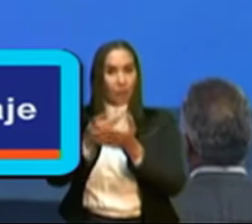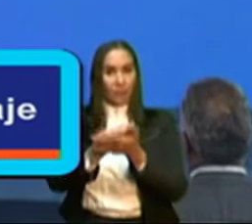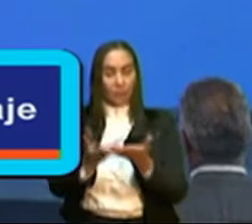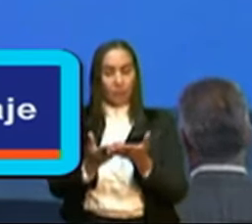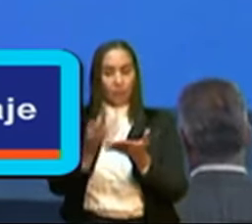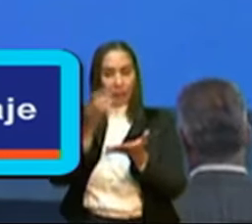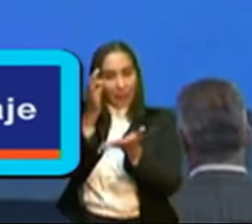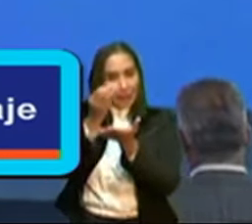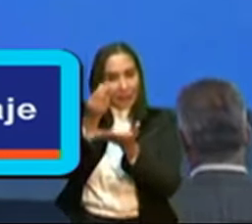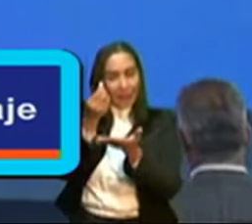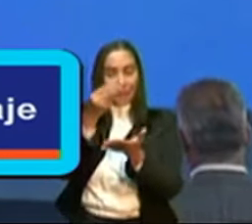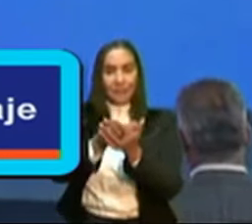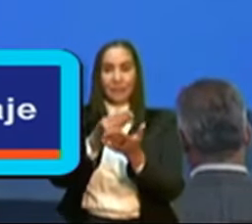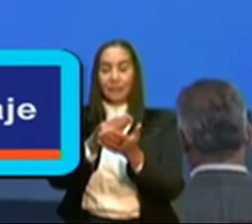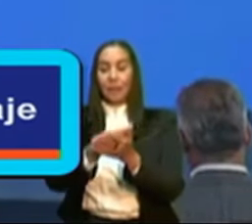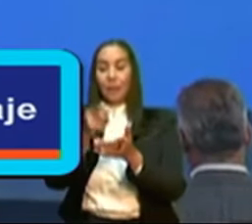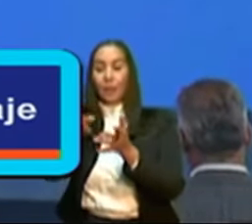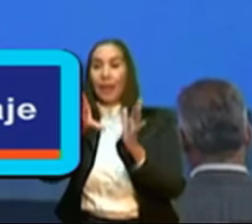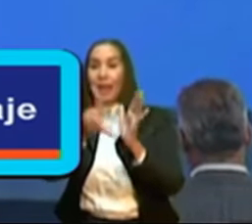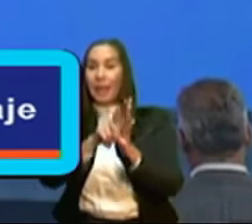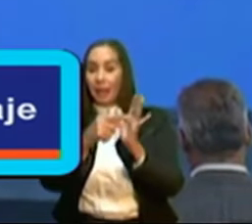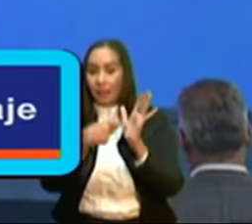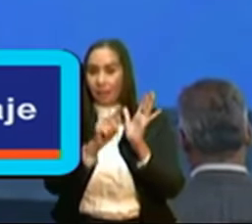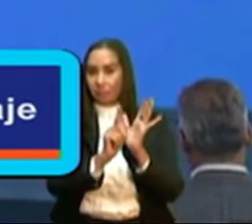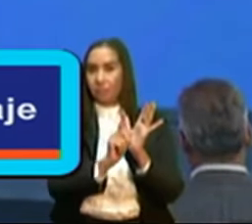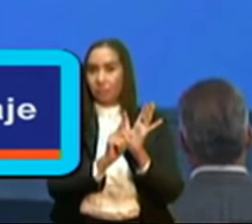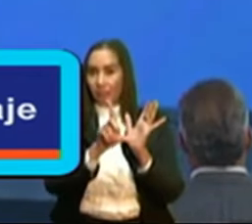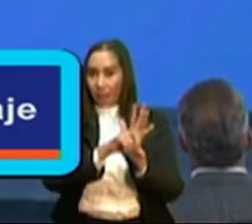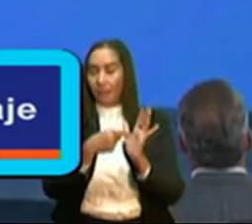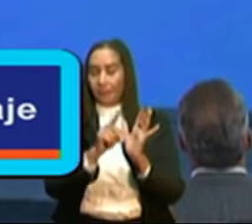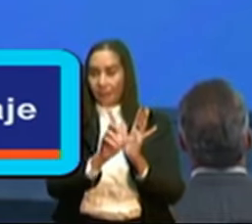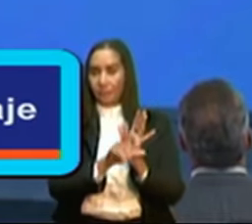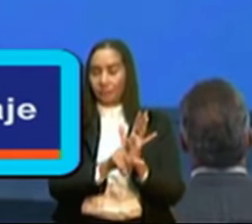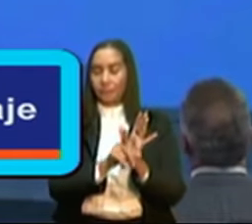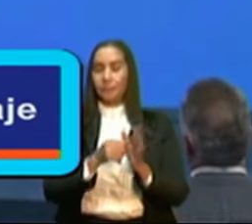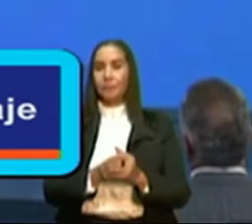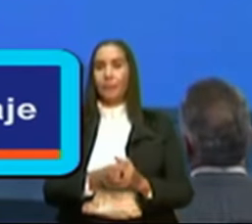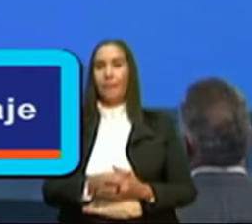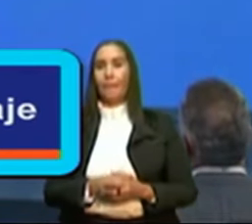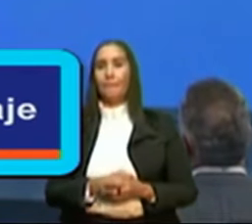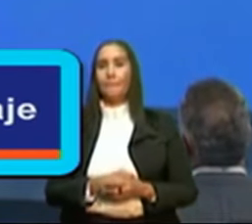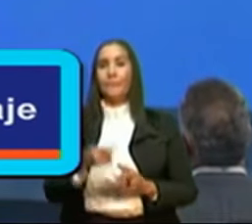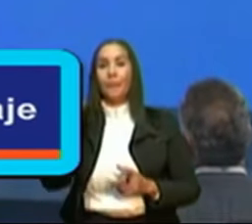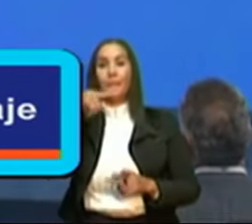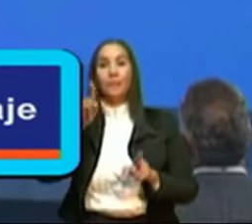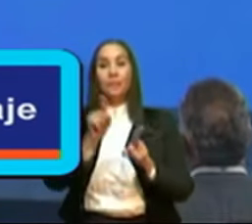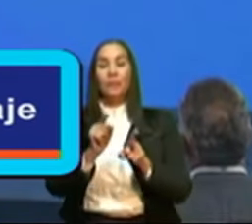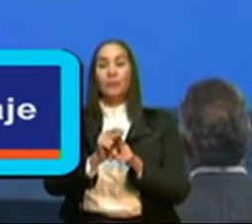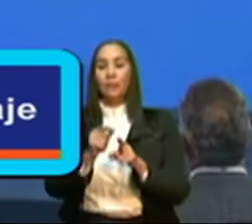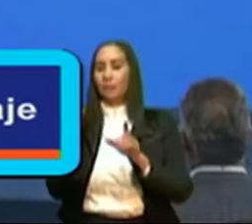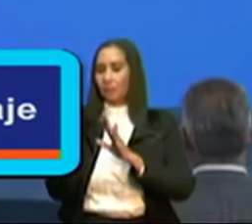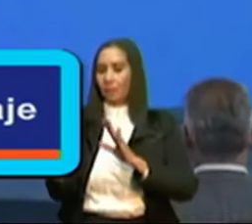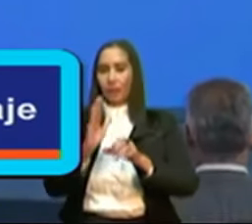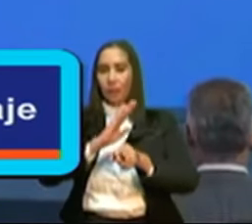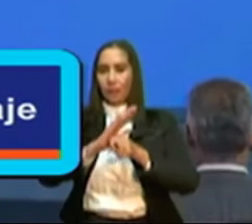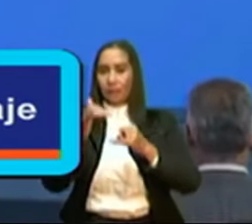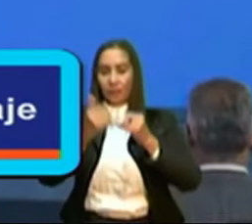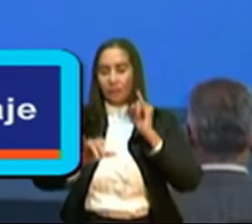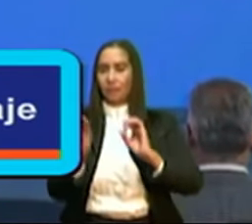cada centavo tenemos que hacerlo en base a la ley, a la ley. Y tú, pero también se dice que estaba listo, no estaba